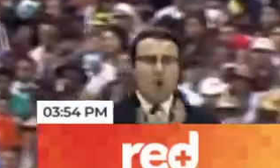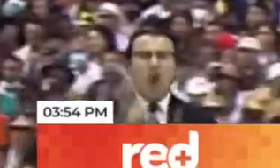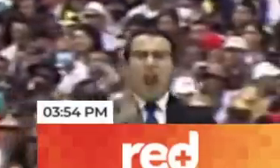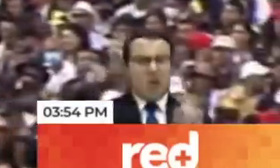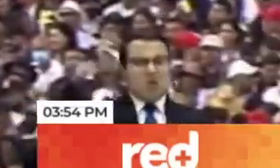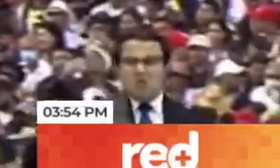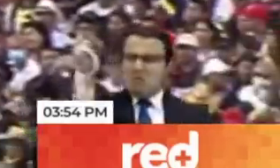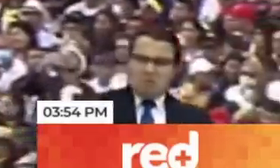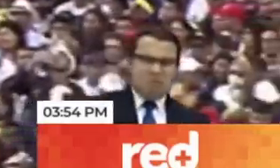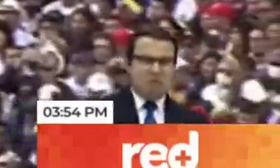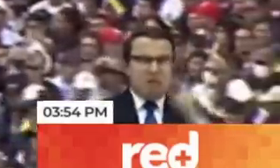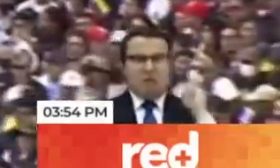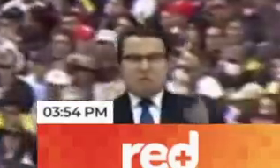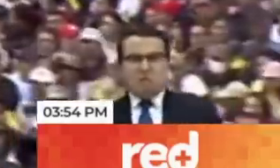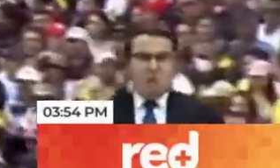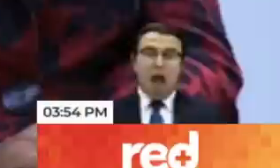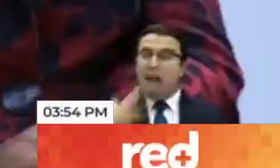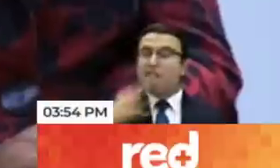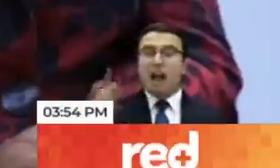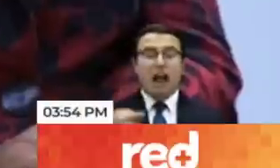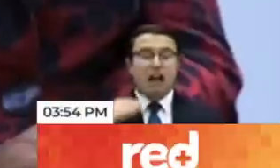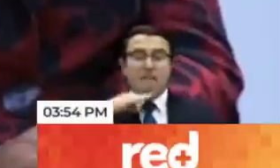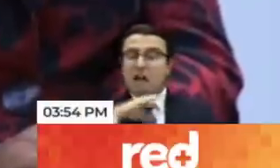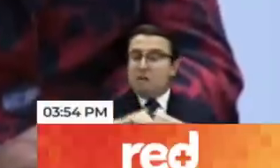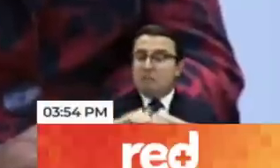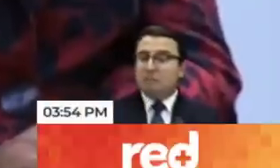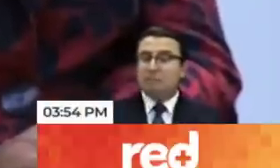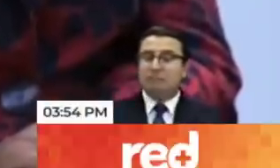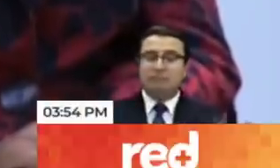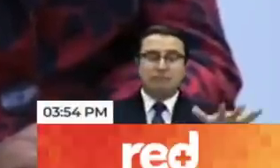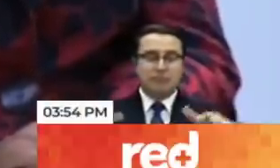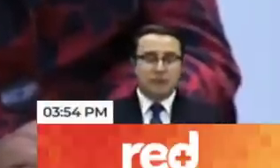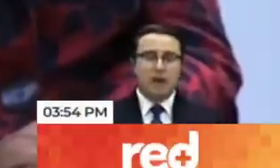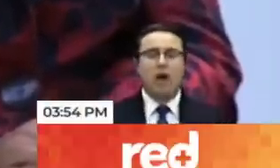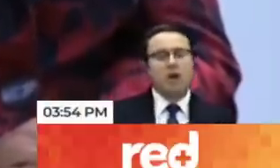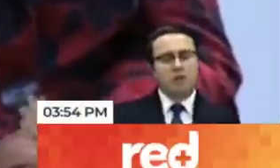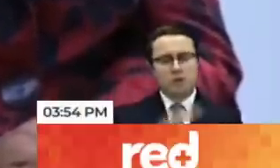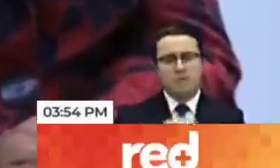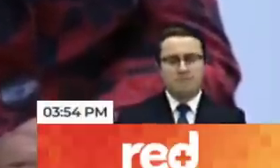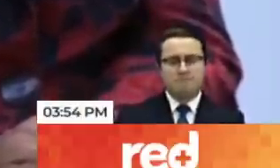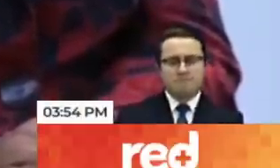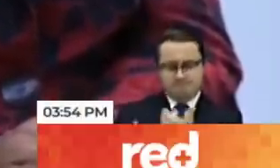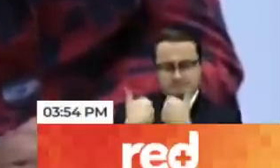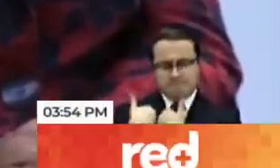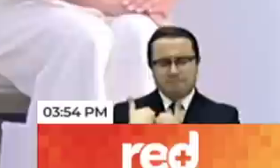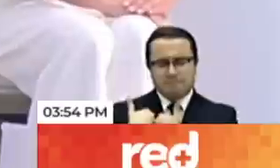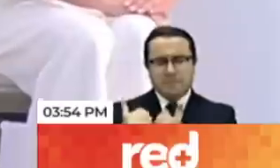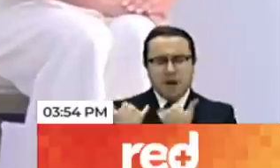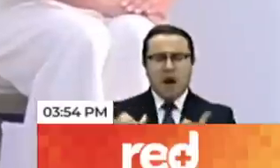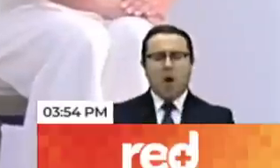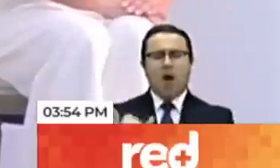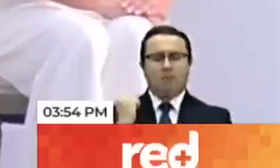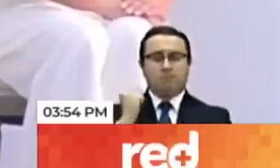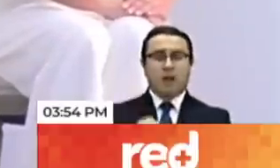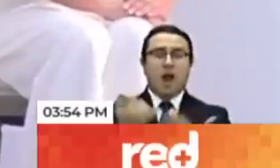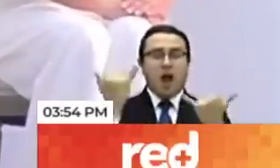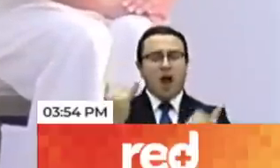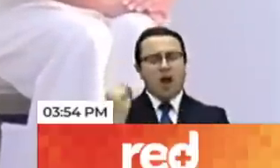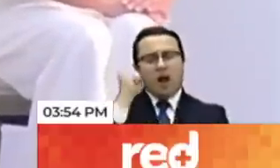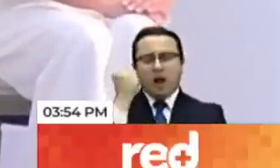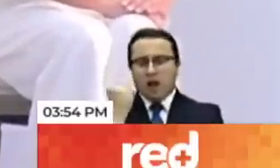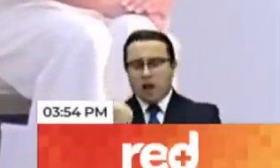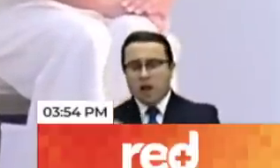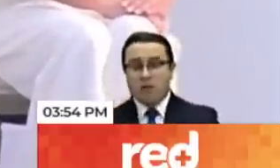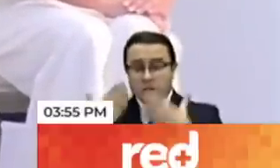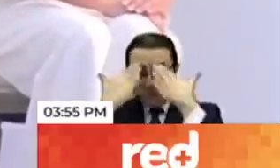el atropello de la posverdad. Tenemos una gran obligación en medio de la crisis de esta democracia liberal, la